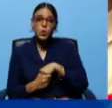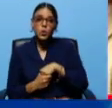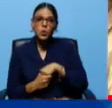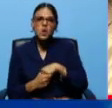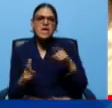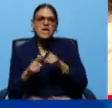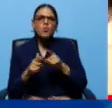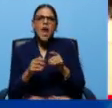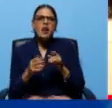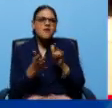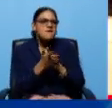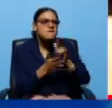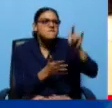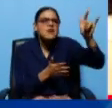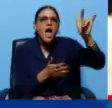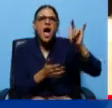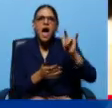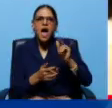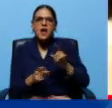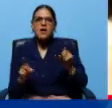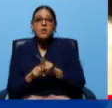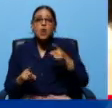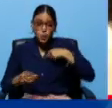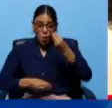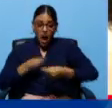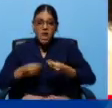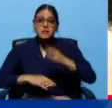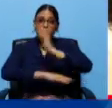viaja. Y si uno lo hizo bien aquí,